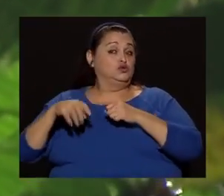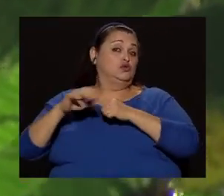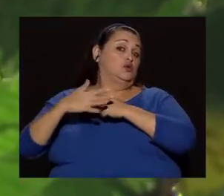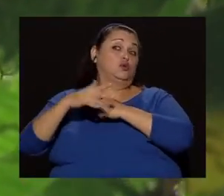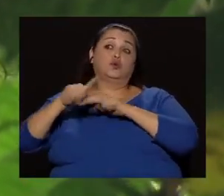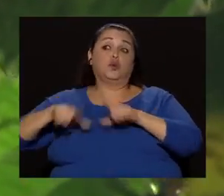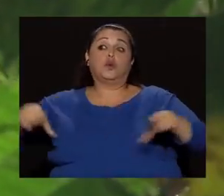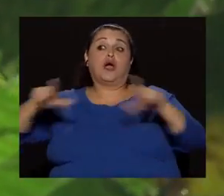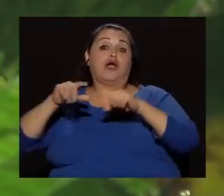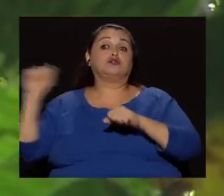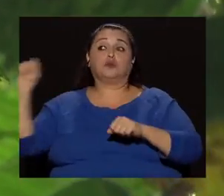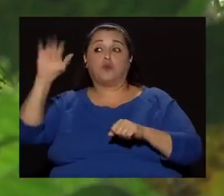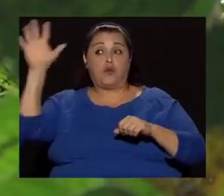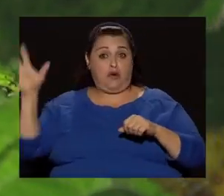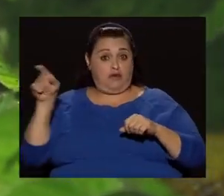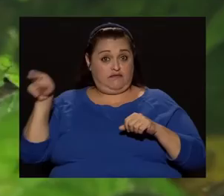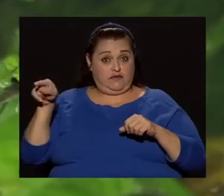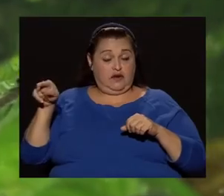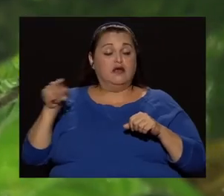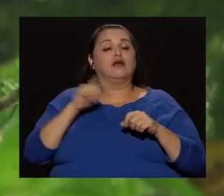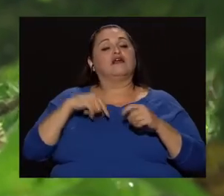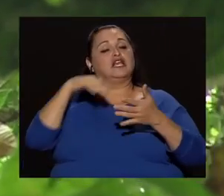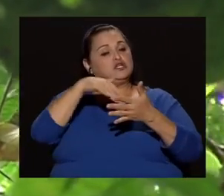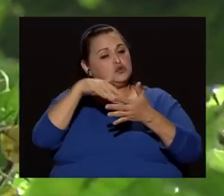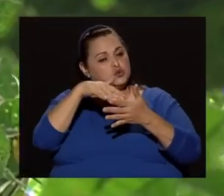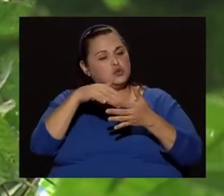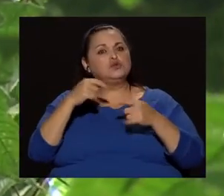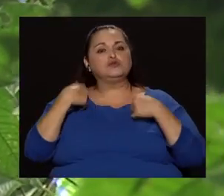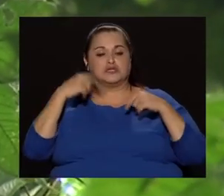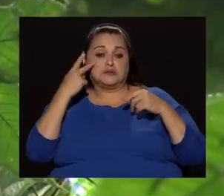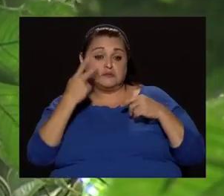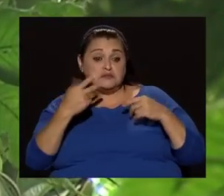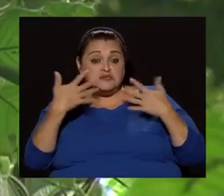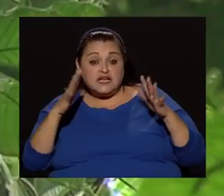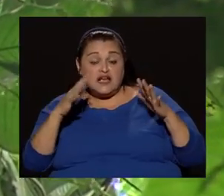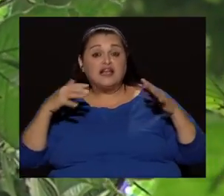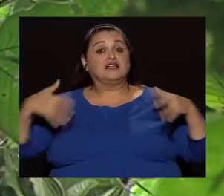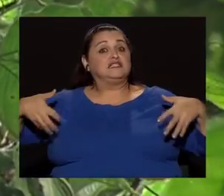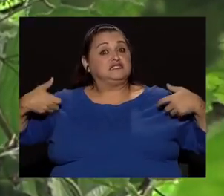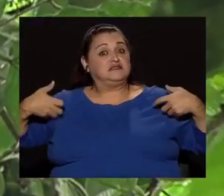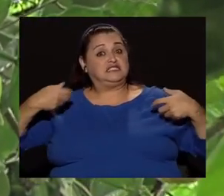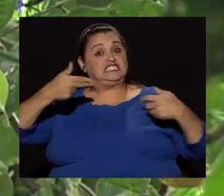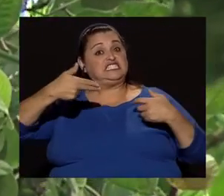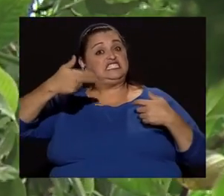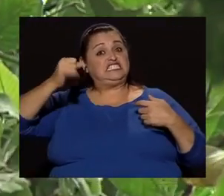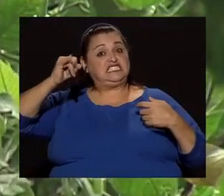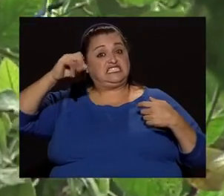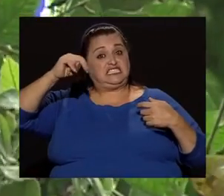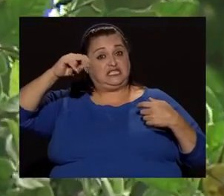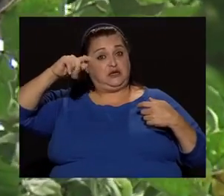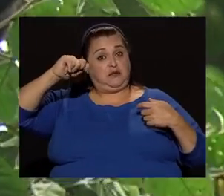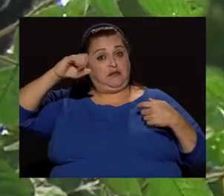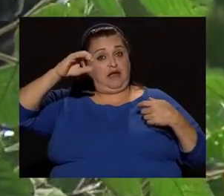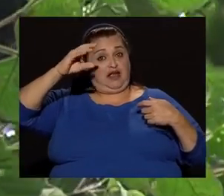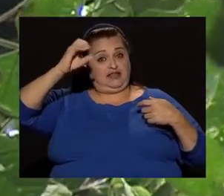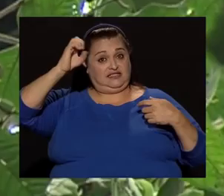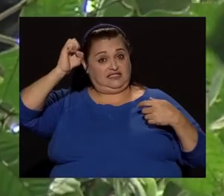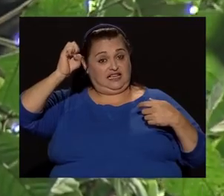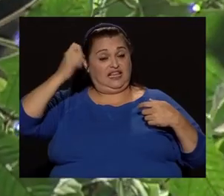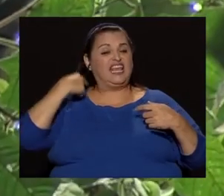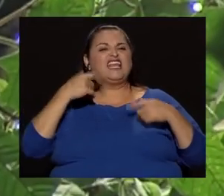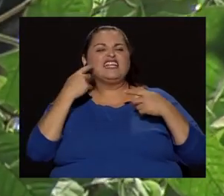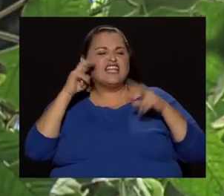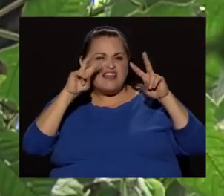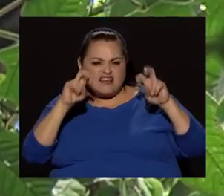con estudios similares con chimpancés, en donde se analiza qué comieron los chimpancés y